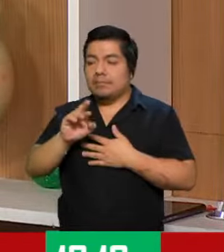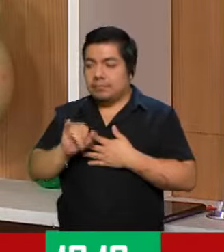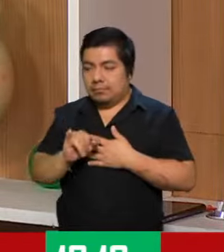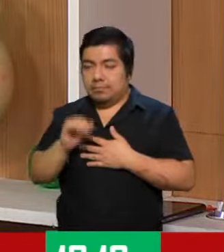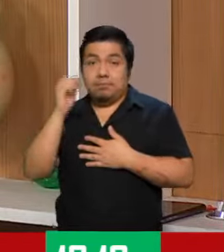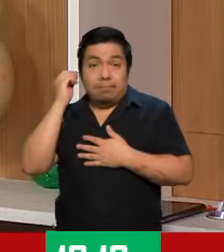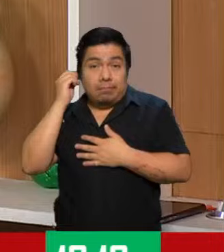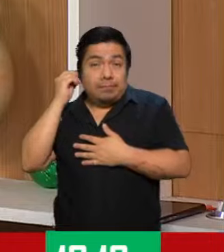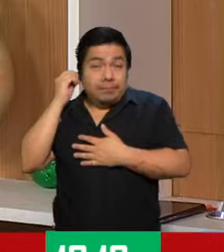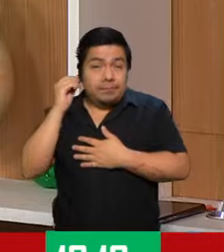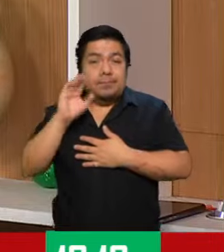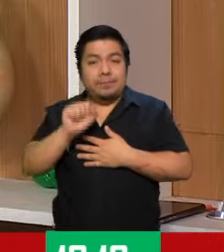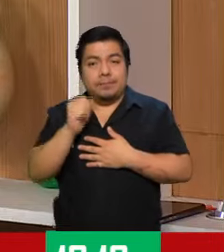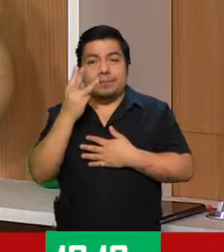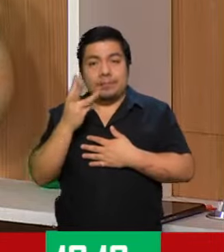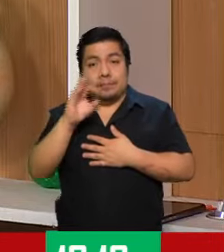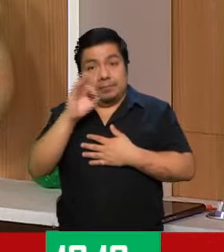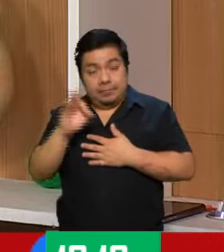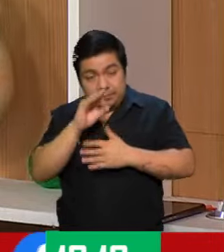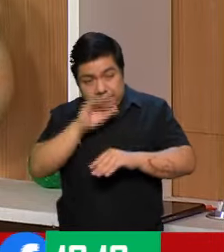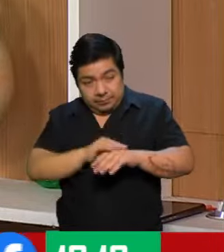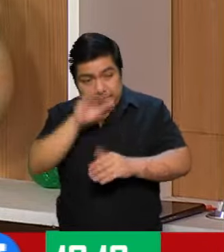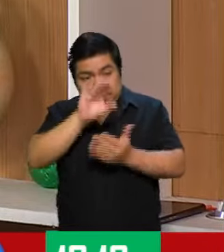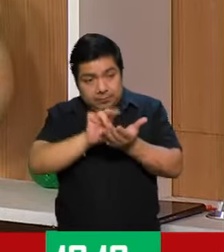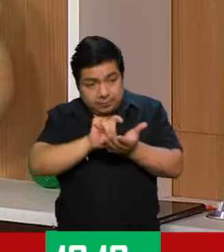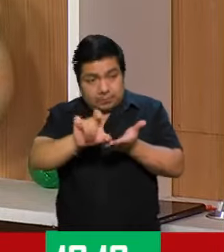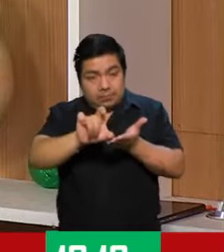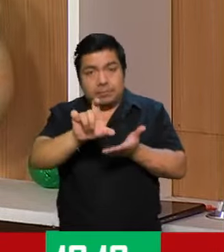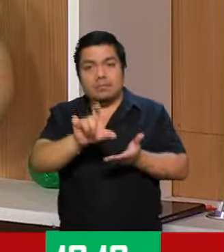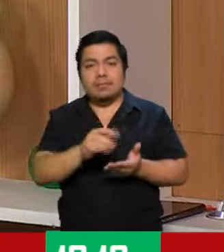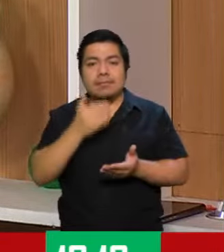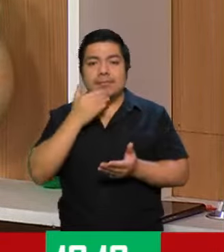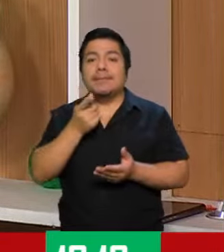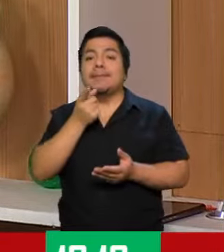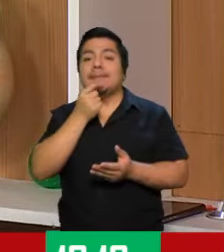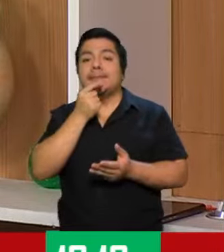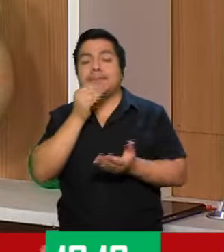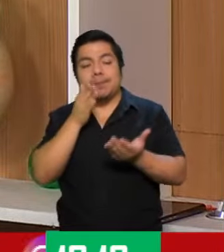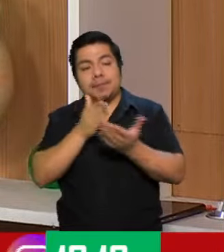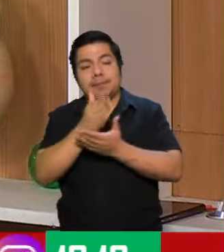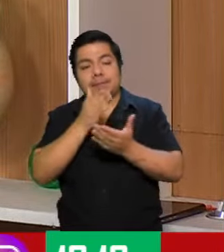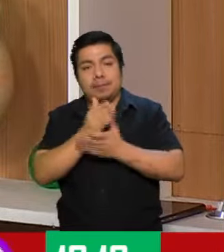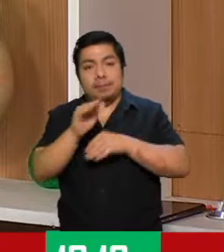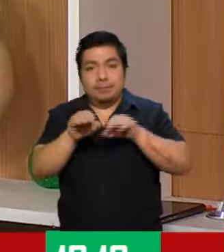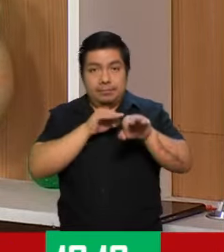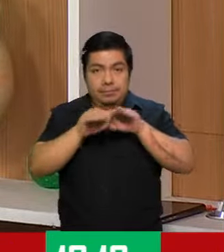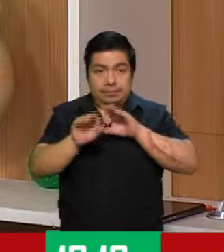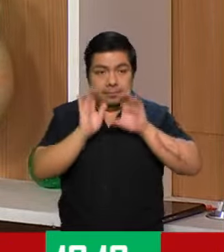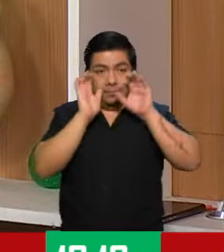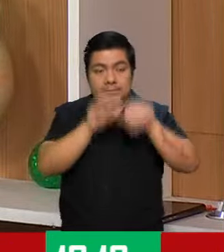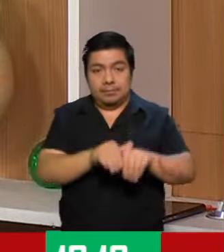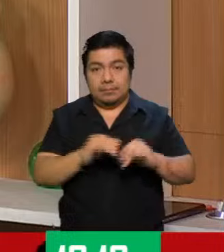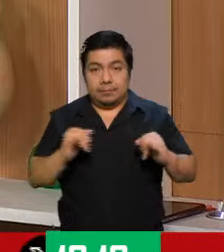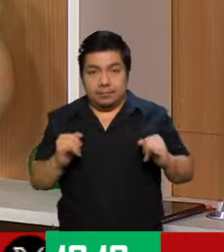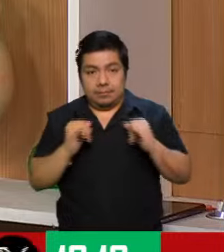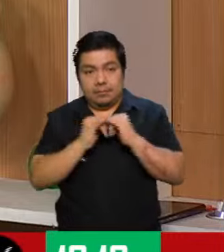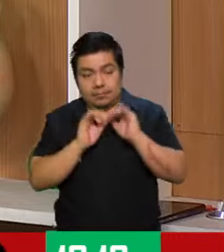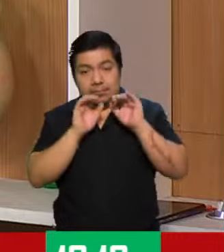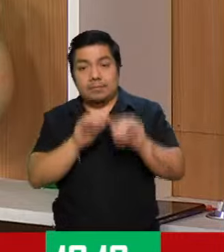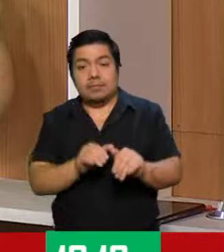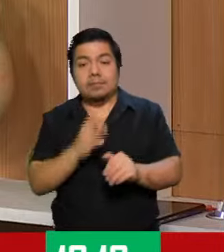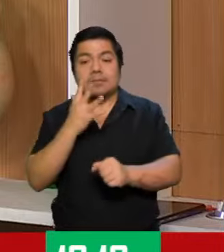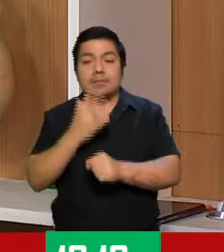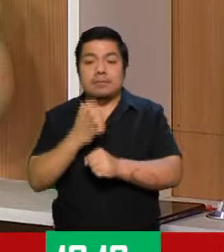final 63% neto de aumento al policía que ingresaba o que ingresa a nuestra institución, somos la